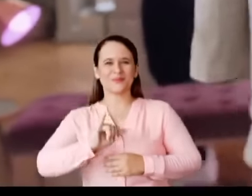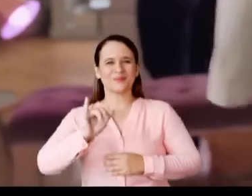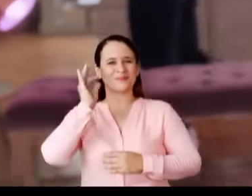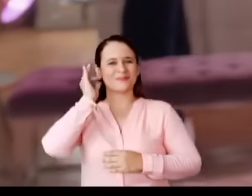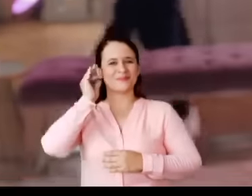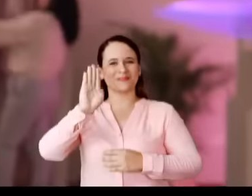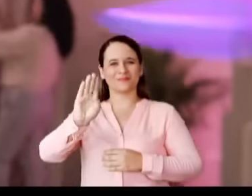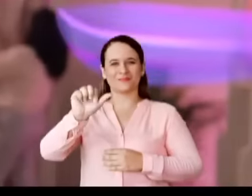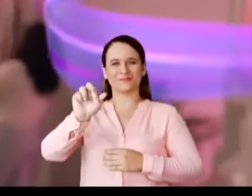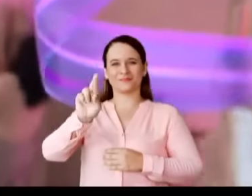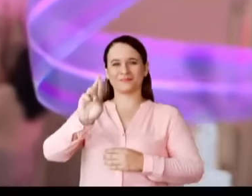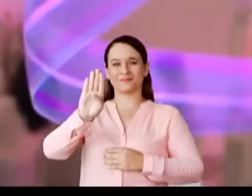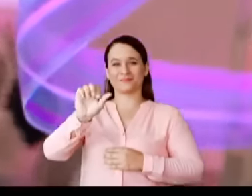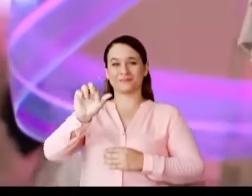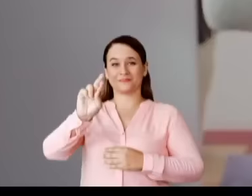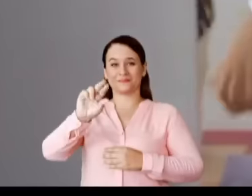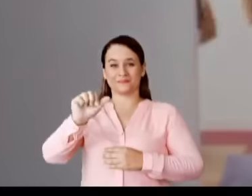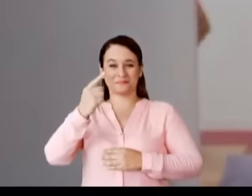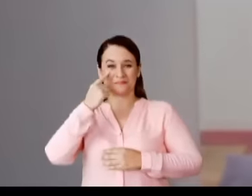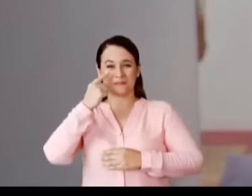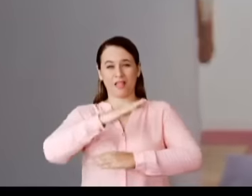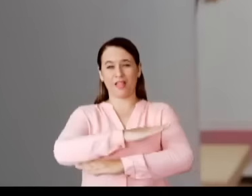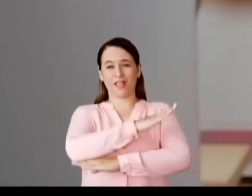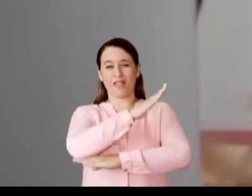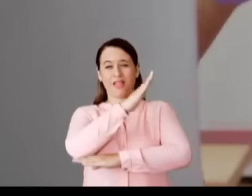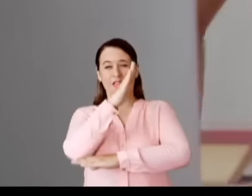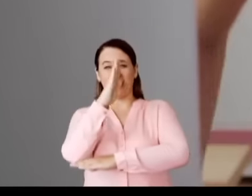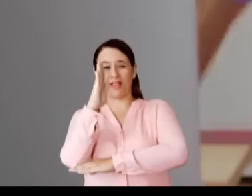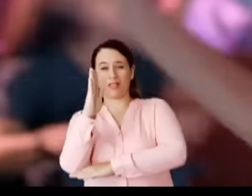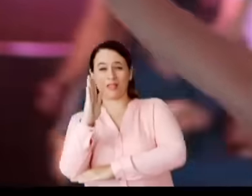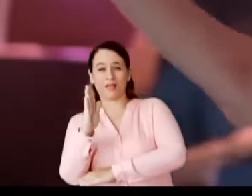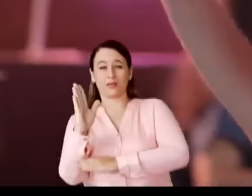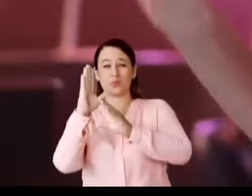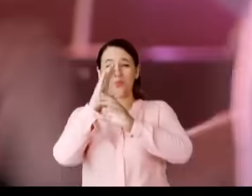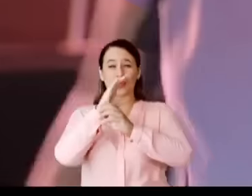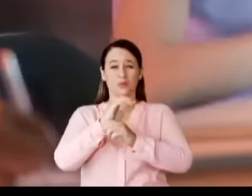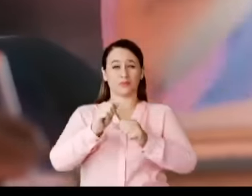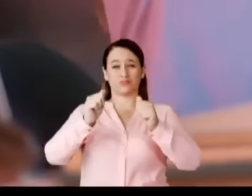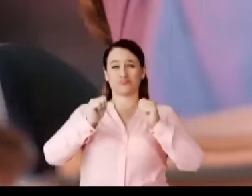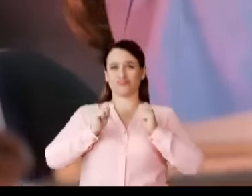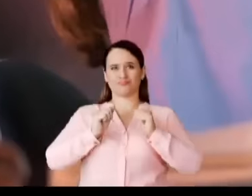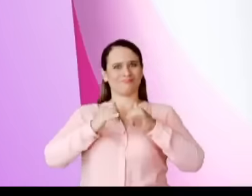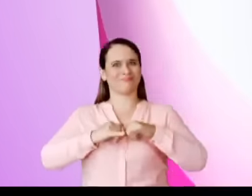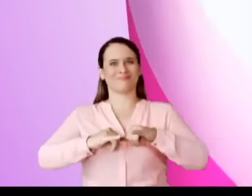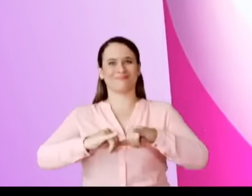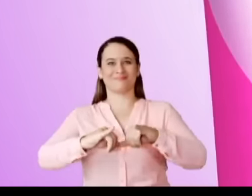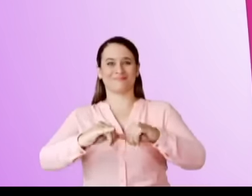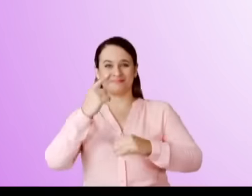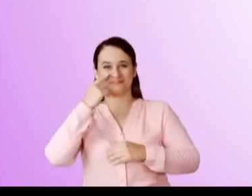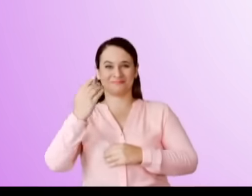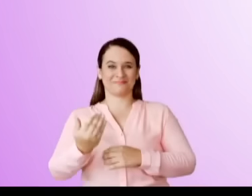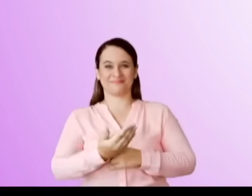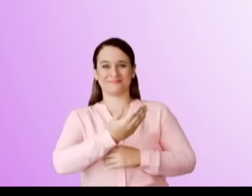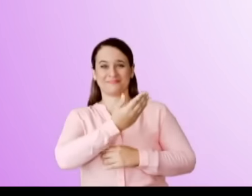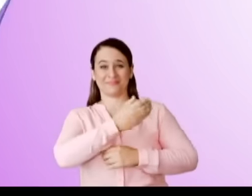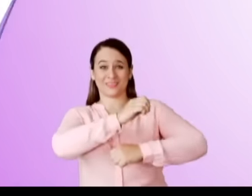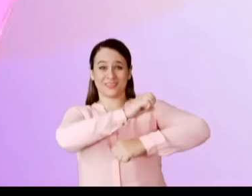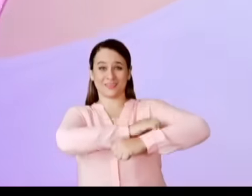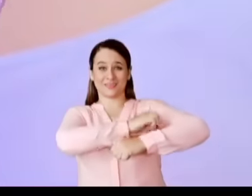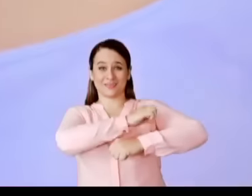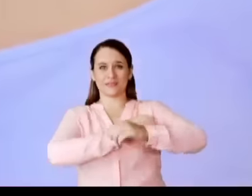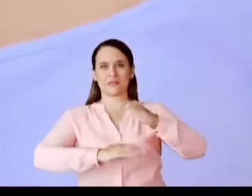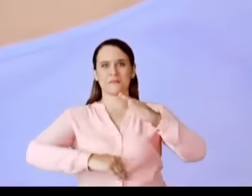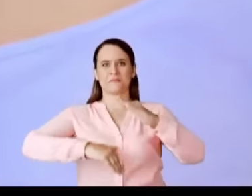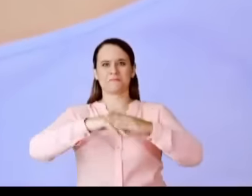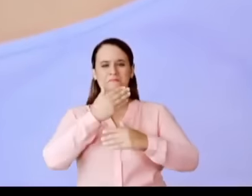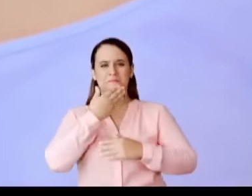Eres bárbara, cuando el día parece acabar, pero tú sigues imparable. Lady Speed Stick Clinical Complete Antibacterial